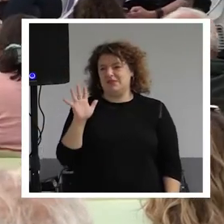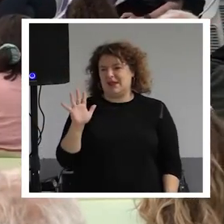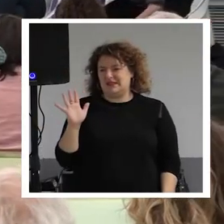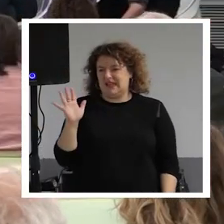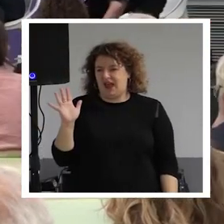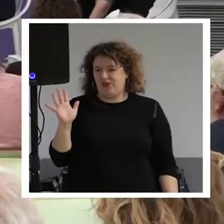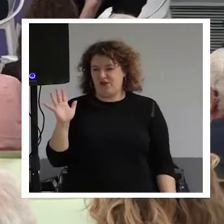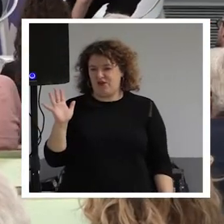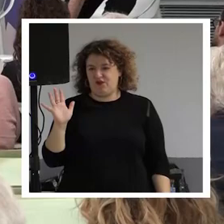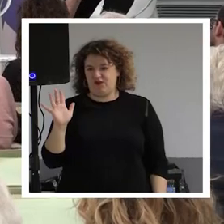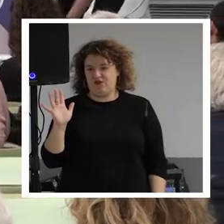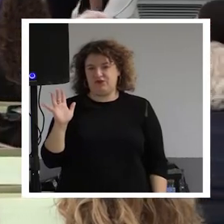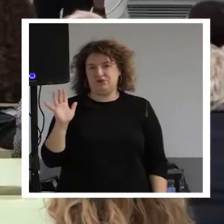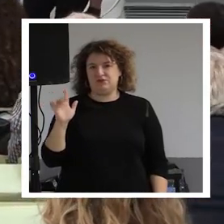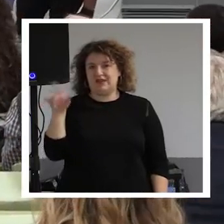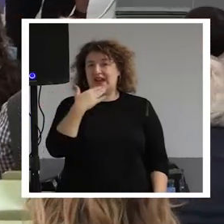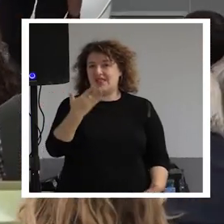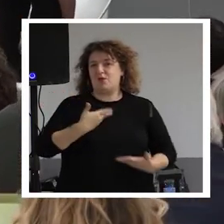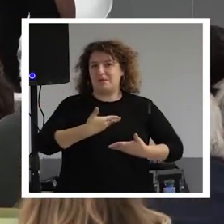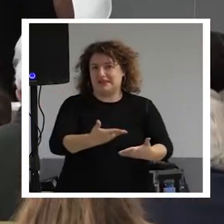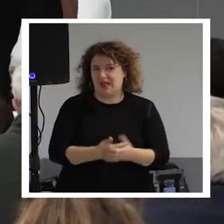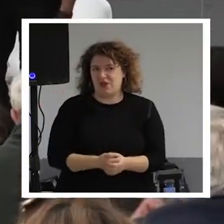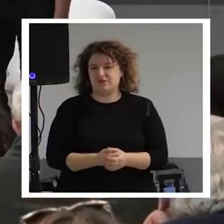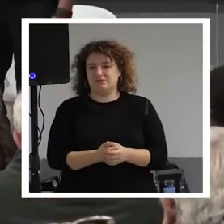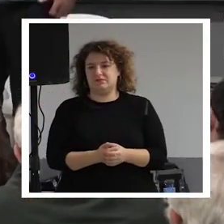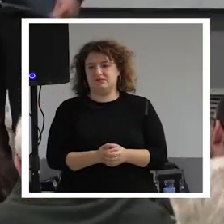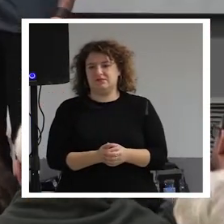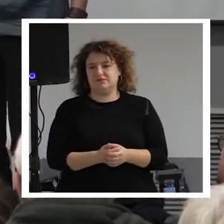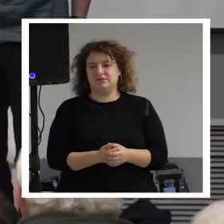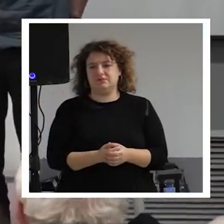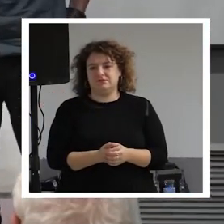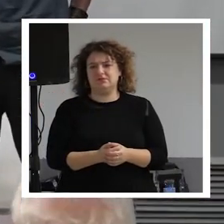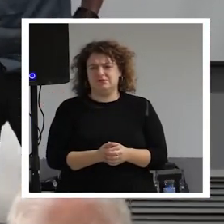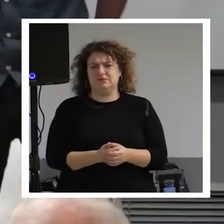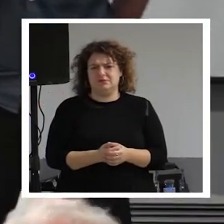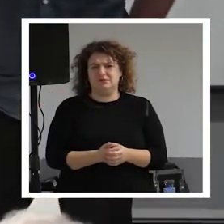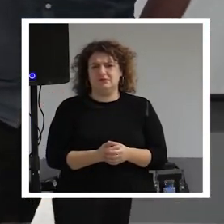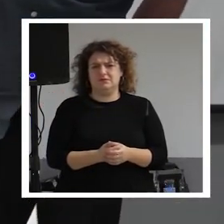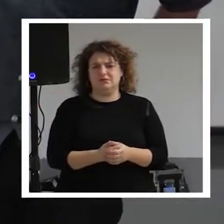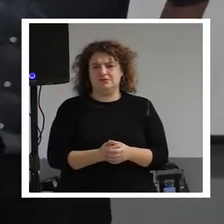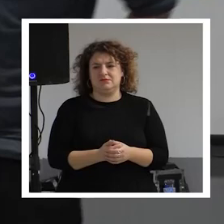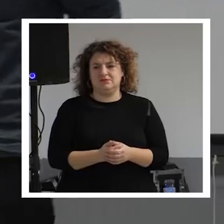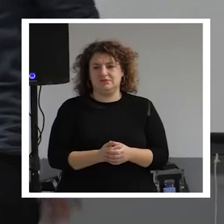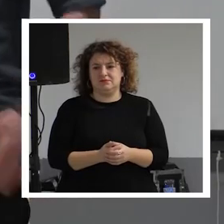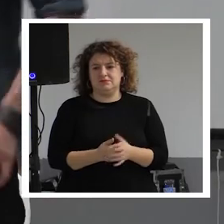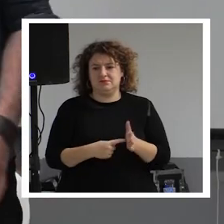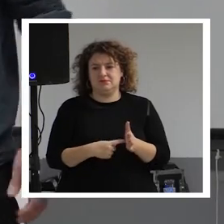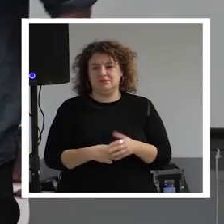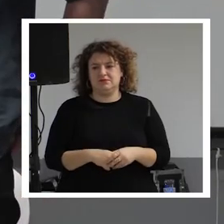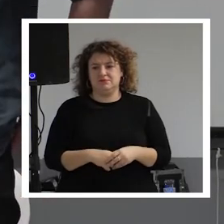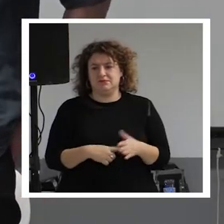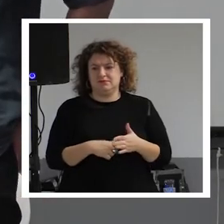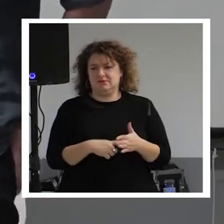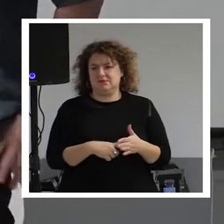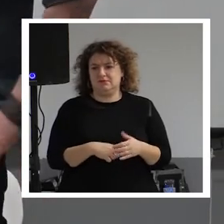voy a poner el tiempo porque yo suelo pasarme Bueno Hola a todos muy buenas tardes